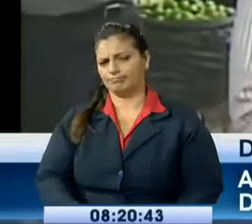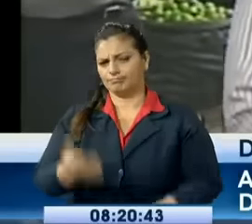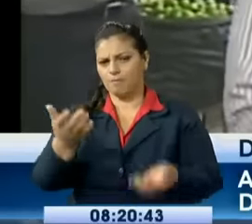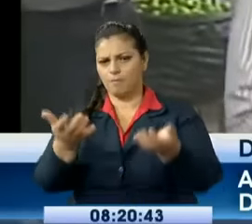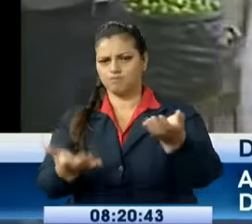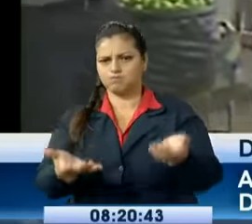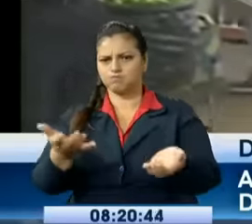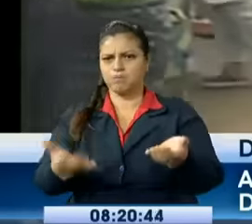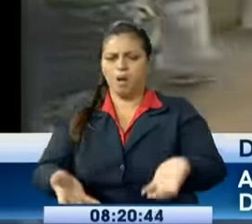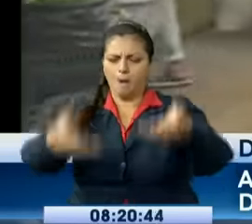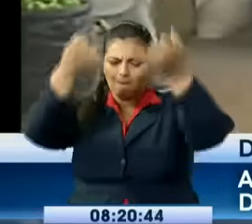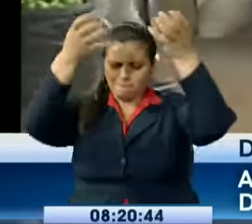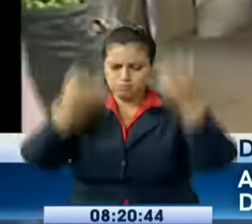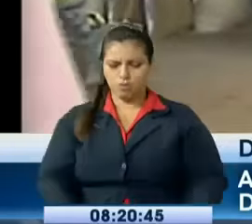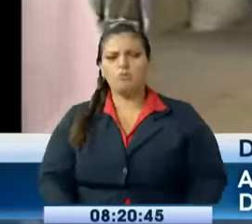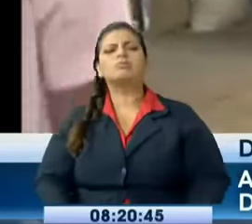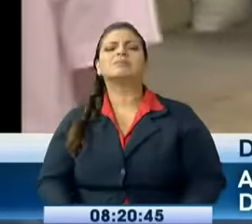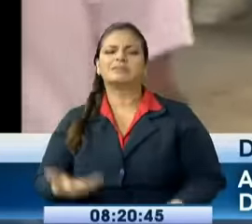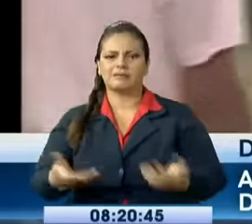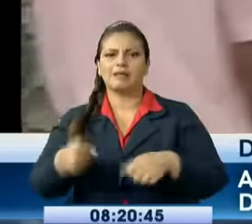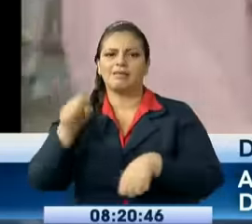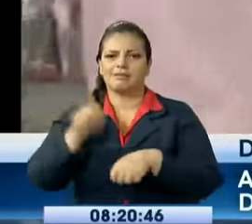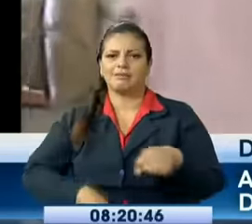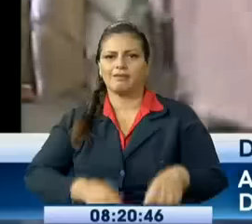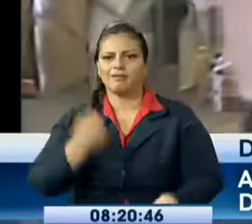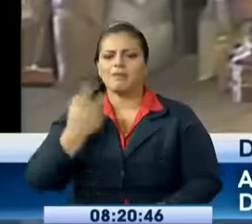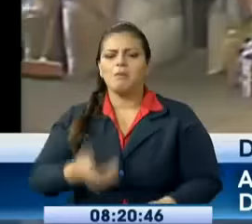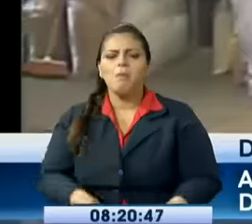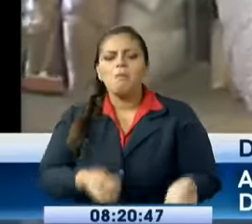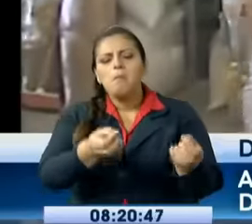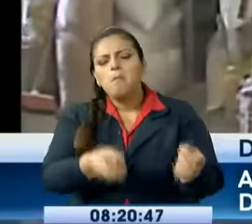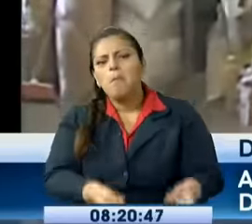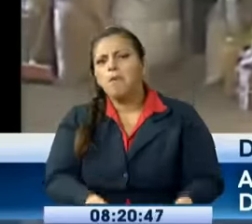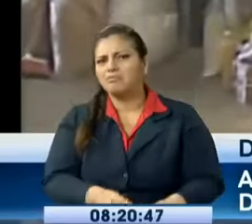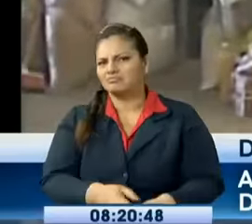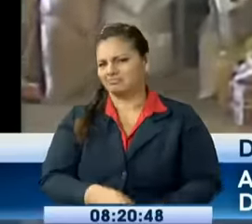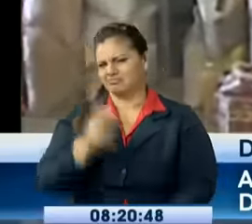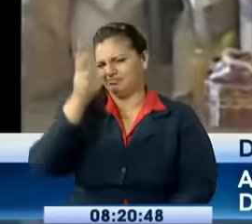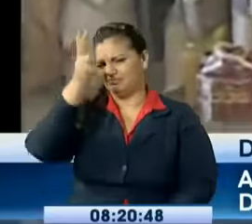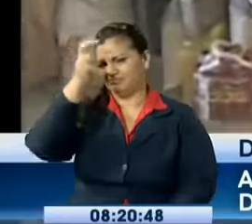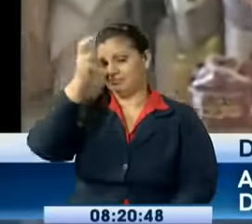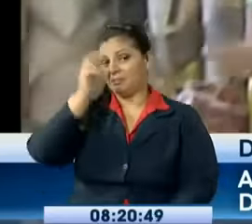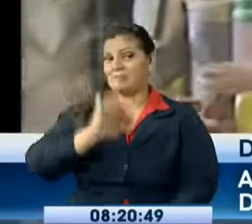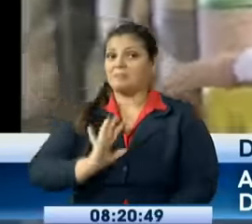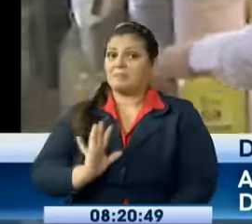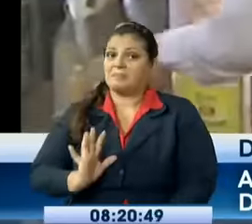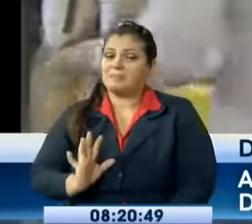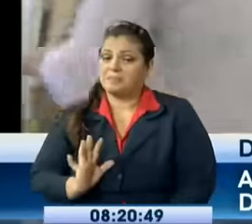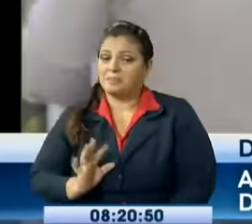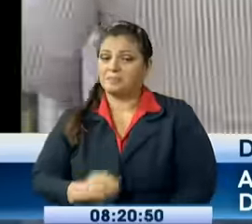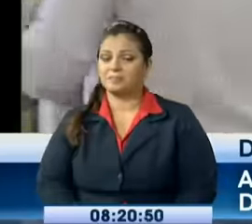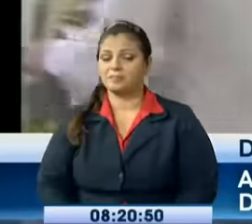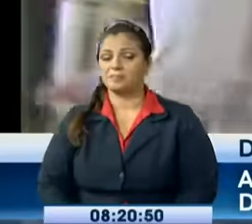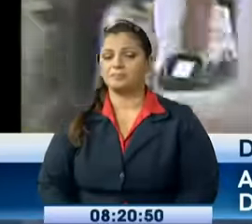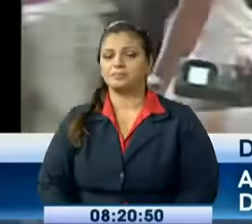10 metros se puede quizás descalibrar. De unos 10 metros, pero por aquí no hay ninguna caída de 10